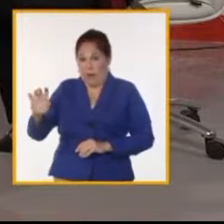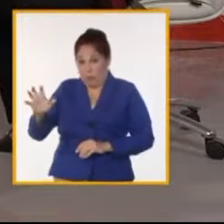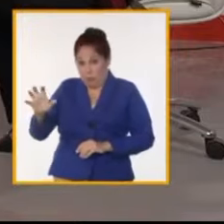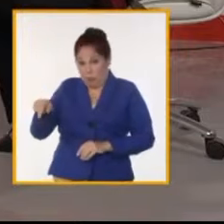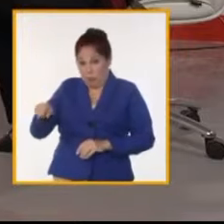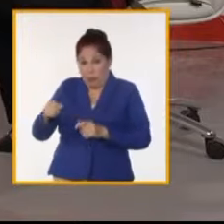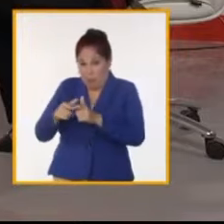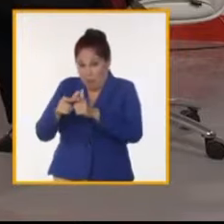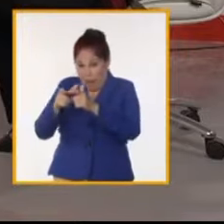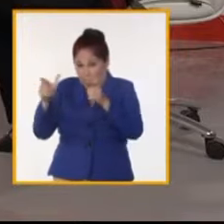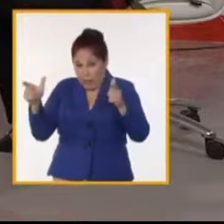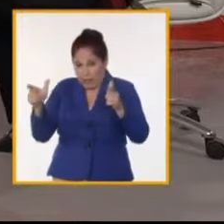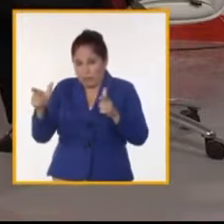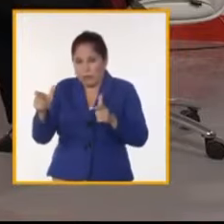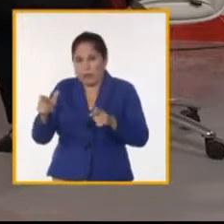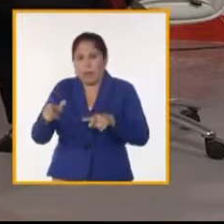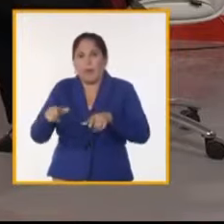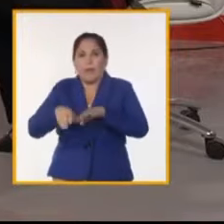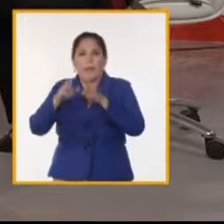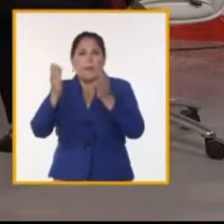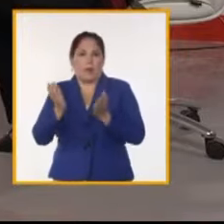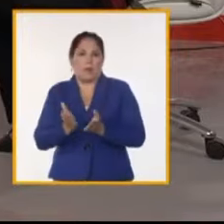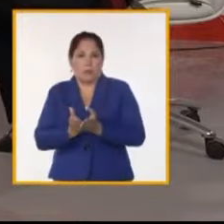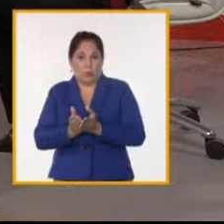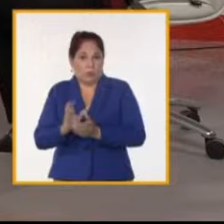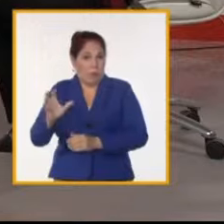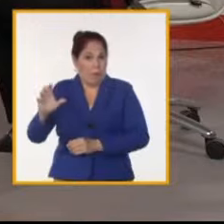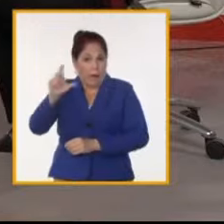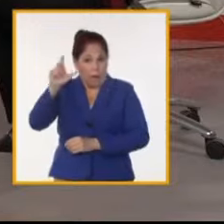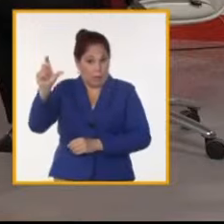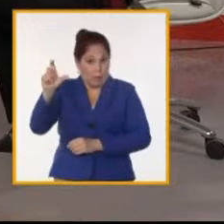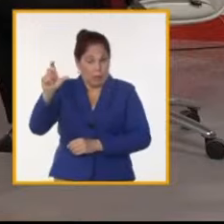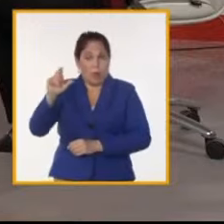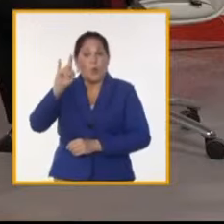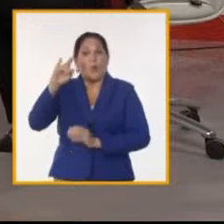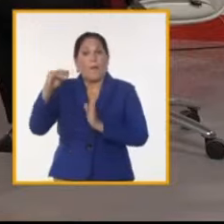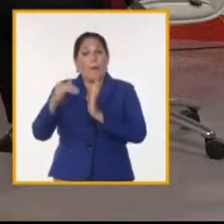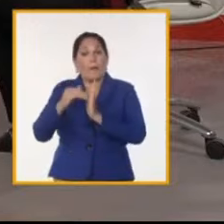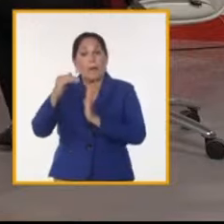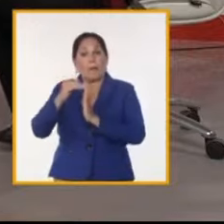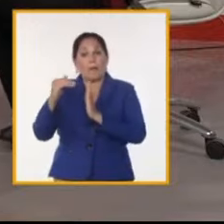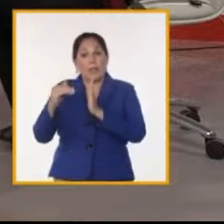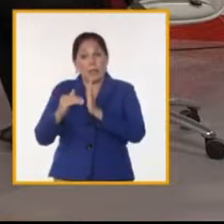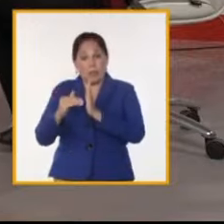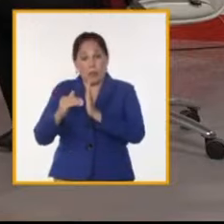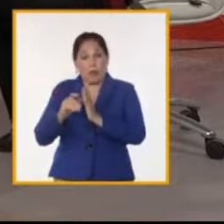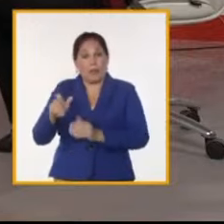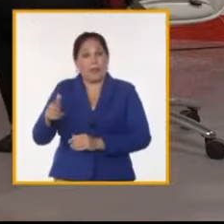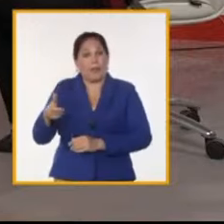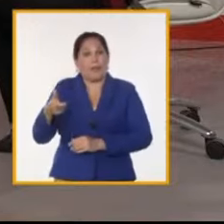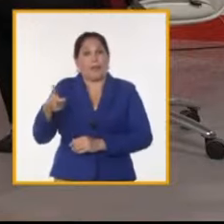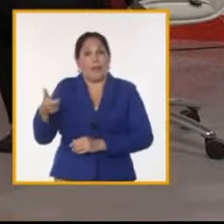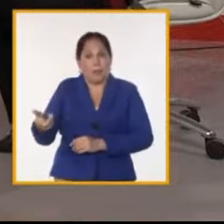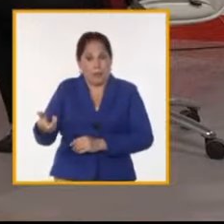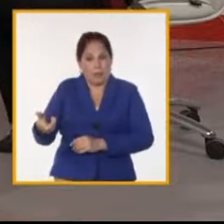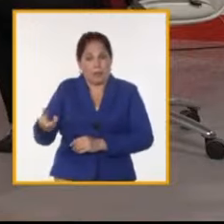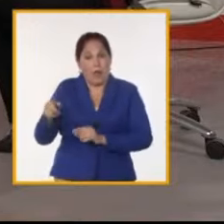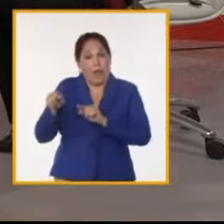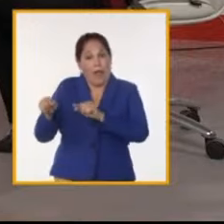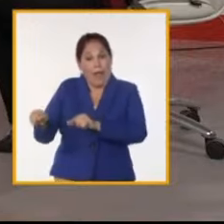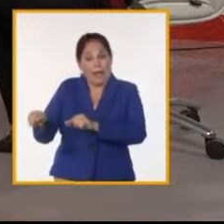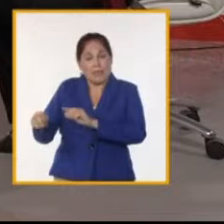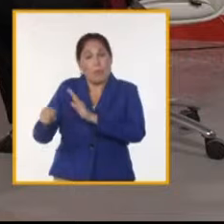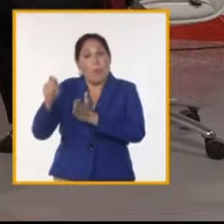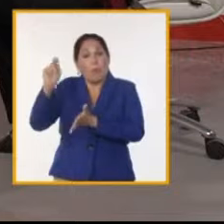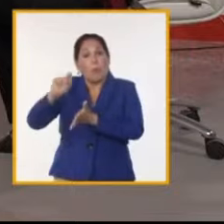uno de los más grandes bancos del mundo le pusieron en la época de Obama 9400 millones millones de dólares de